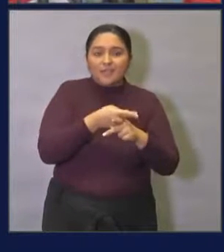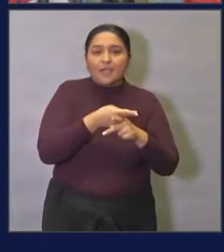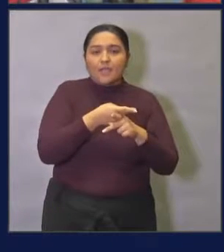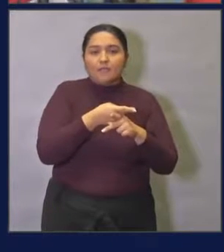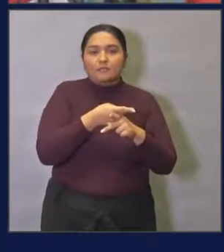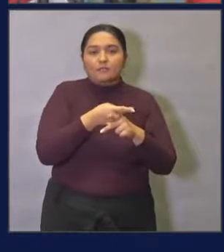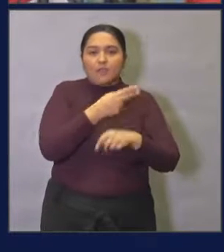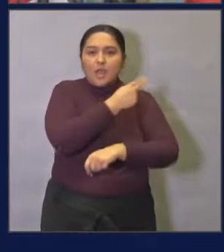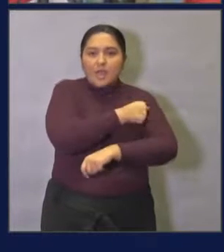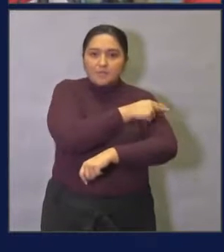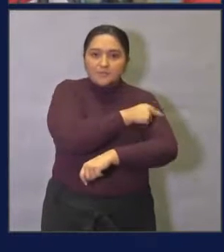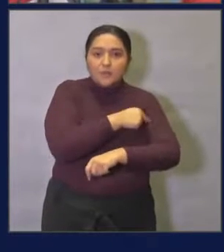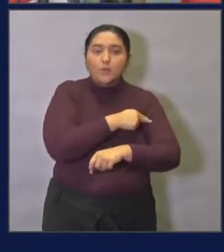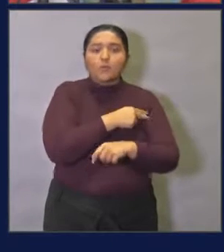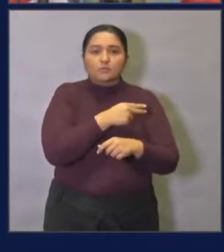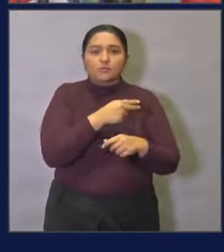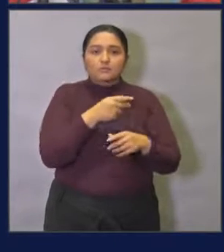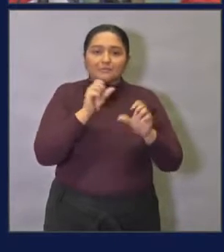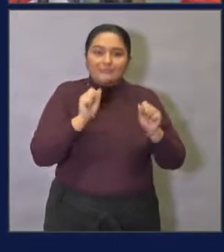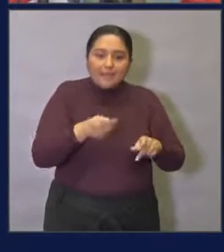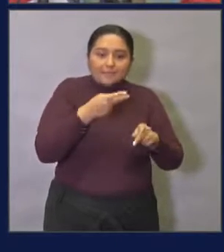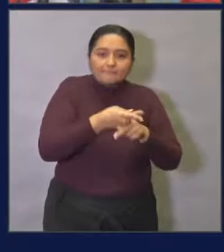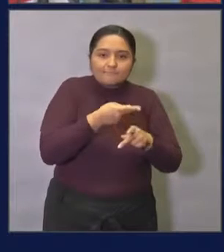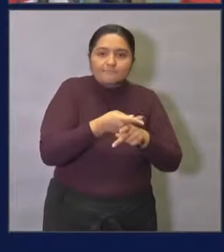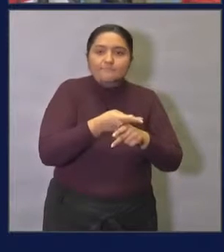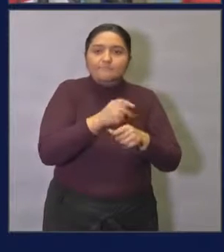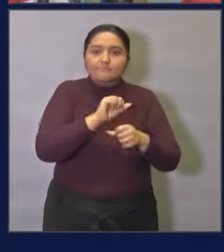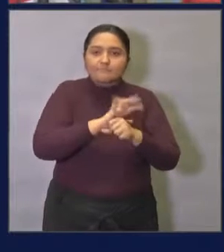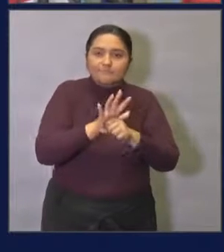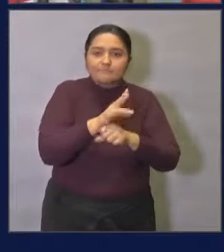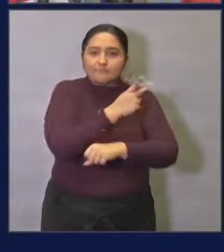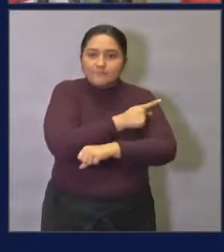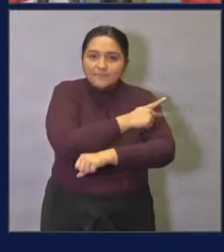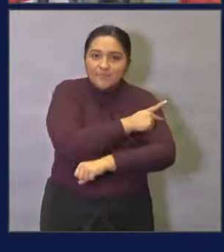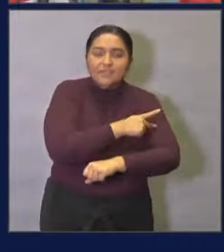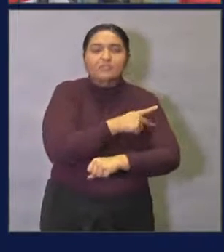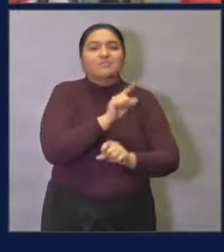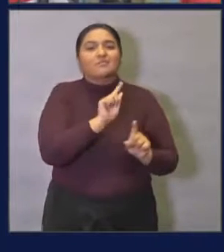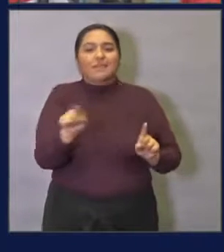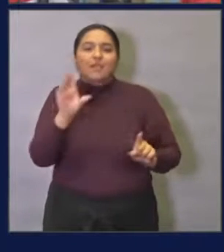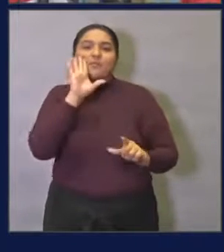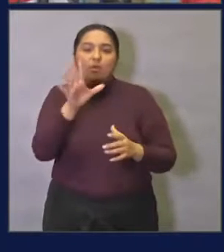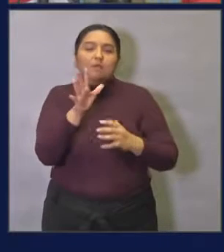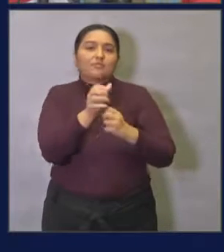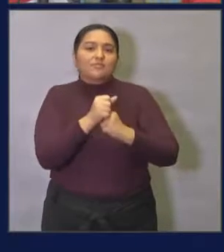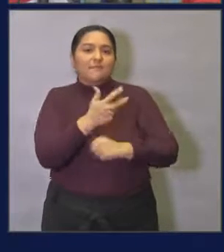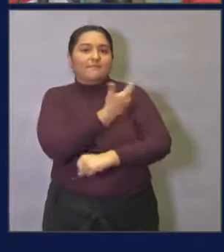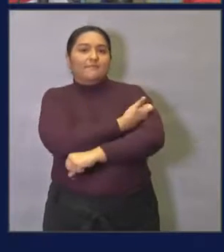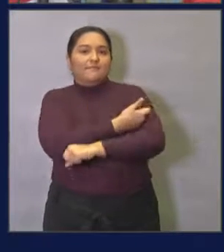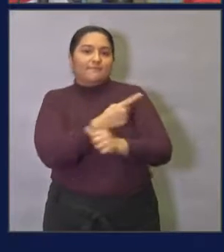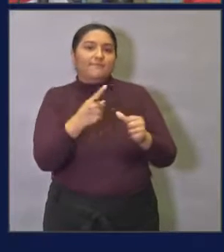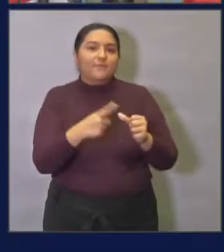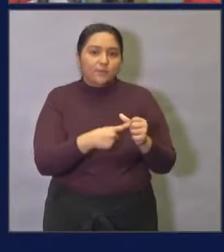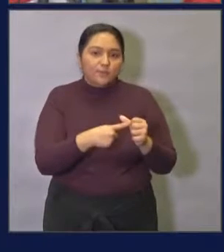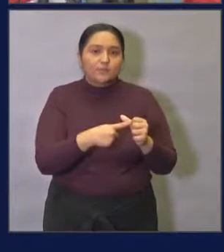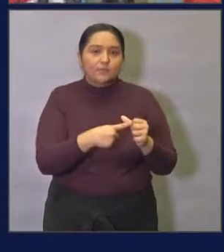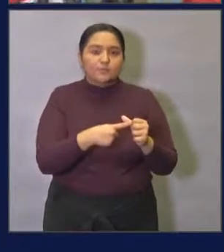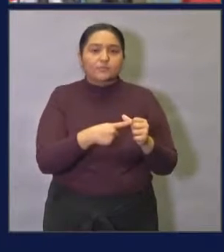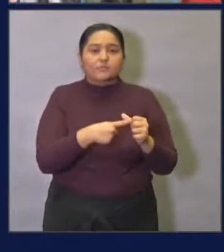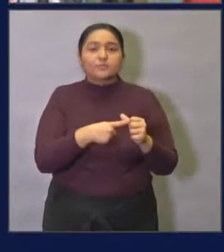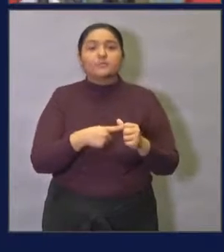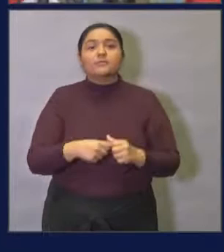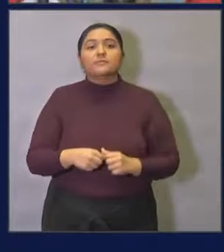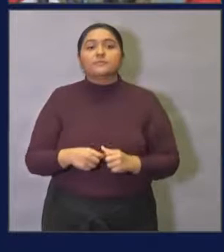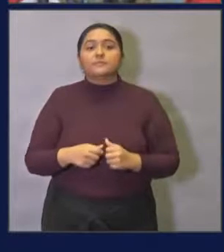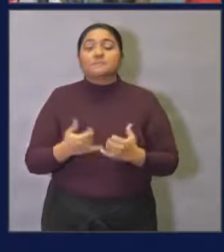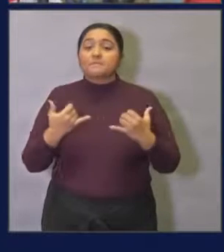tratan pacientes con COVID-19 reciban estas dosis en esta primera fase de distribución. A partir de